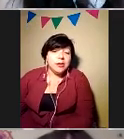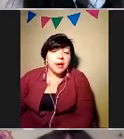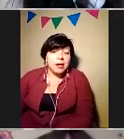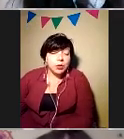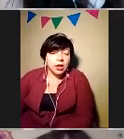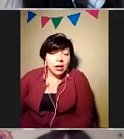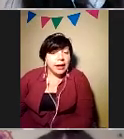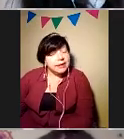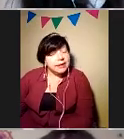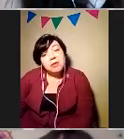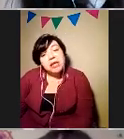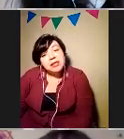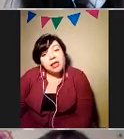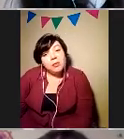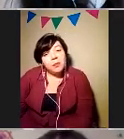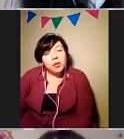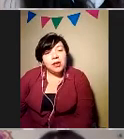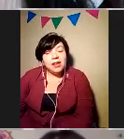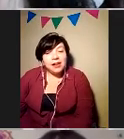recién, el sujeto está feminizado